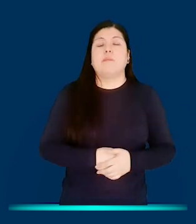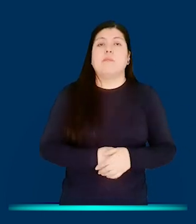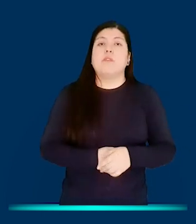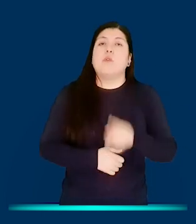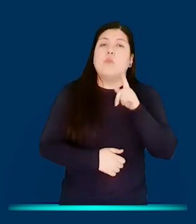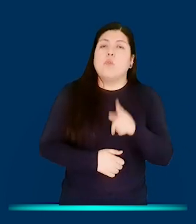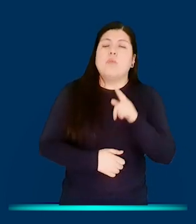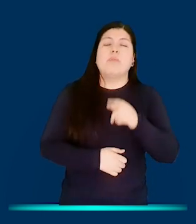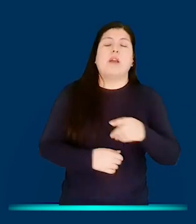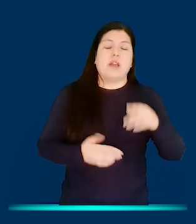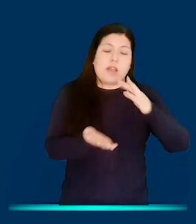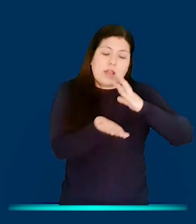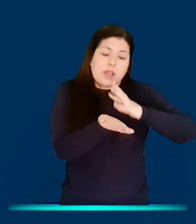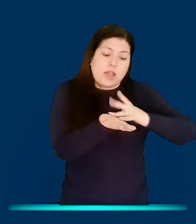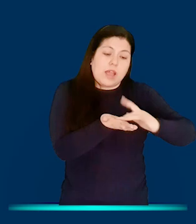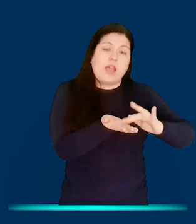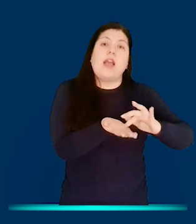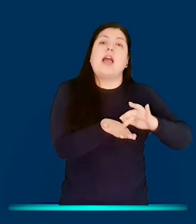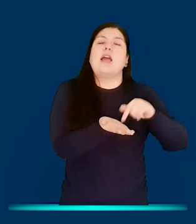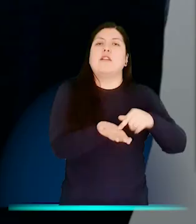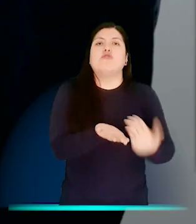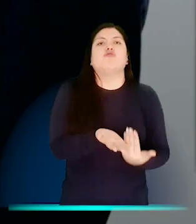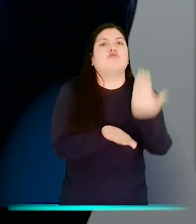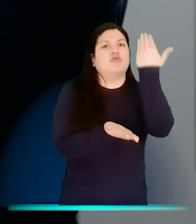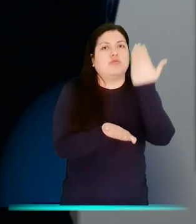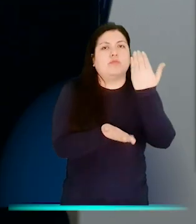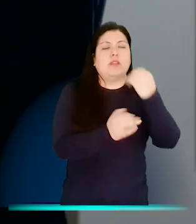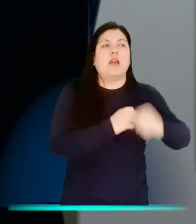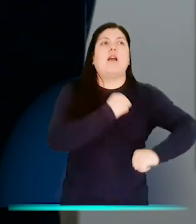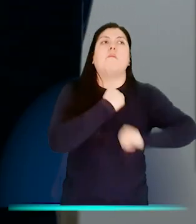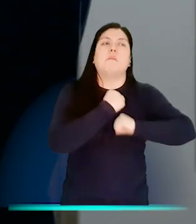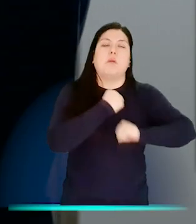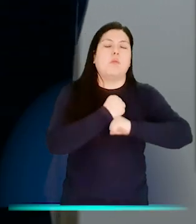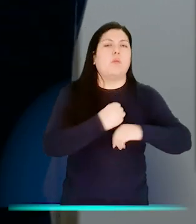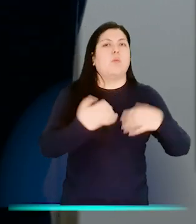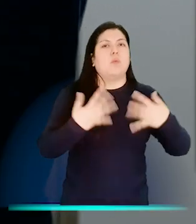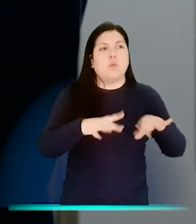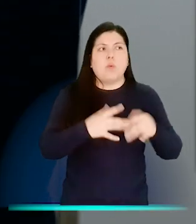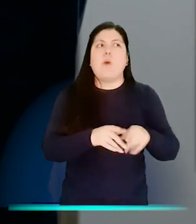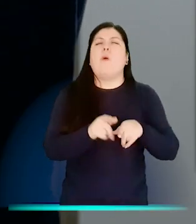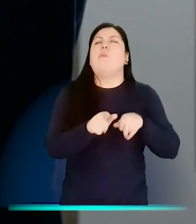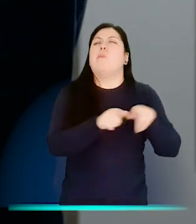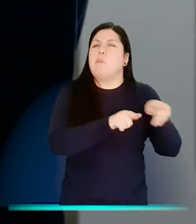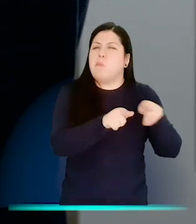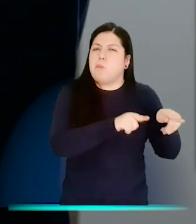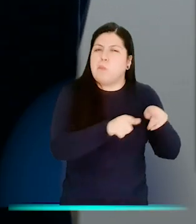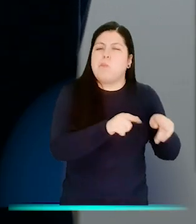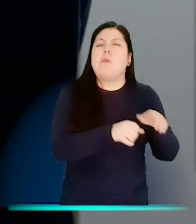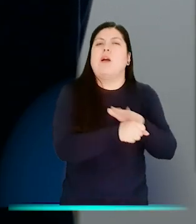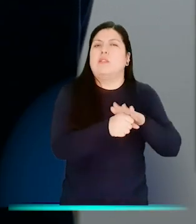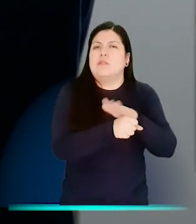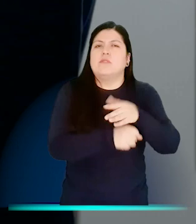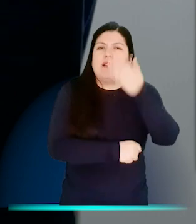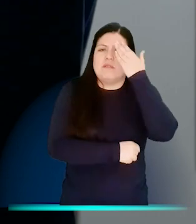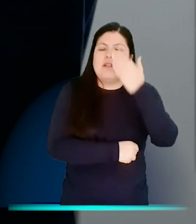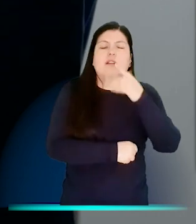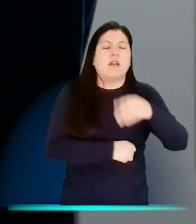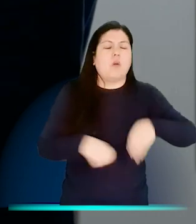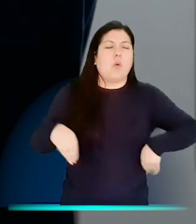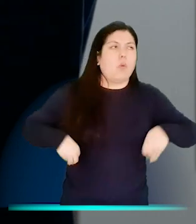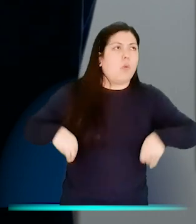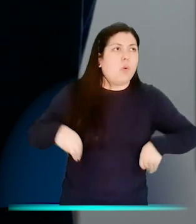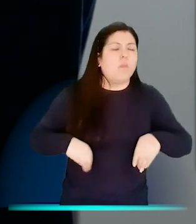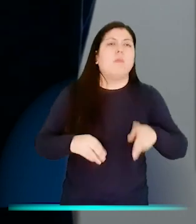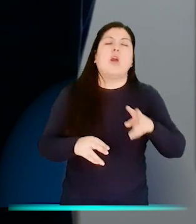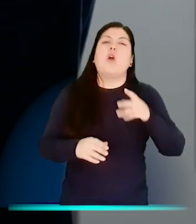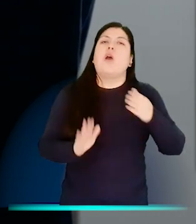si efectivamente su cédula corresponde a él, porque la biometría es una herramienta que nos sirve y nos apoya para combatir